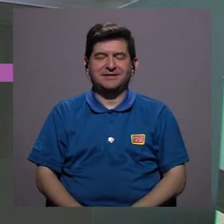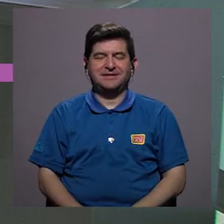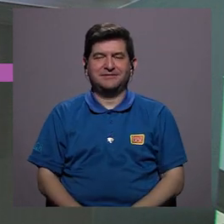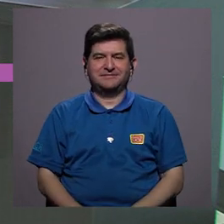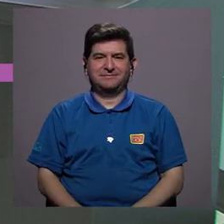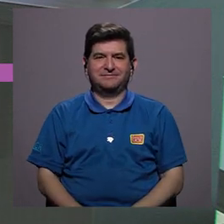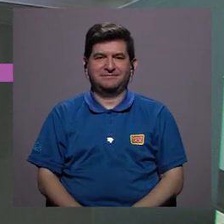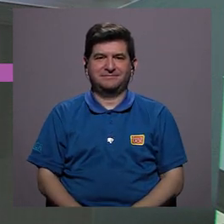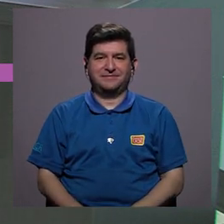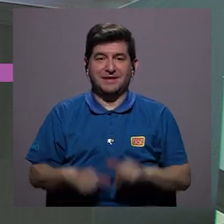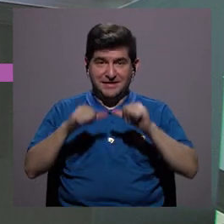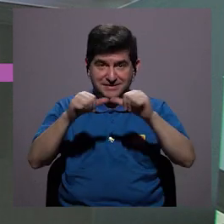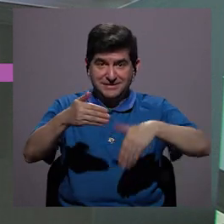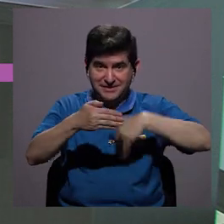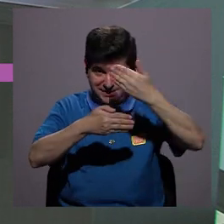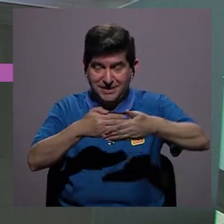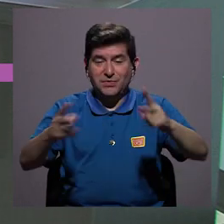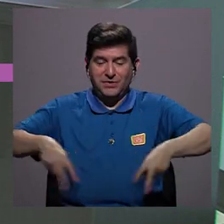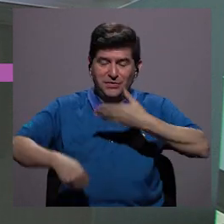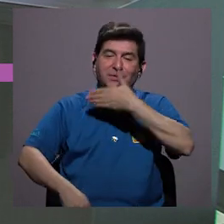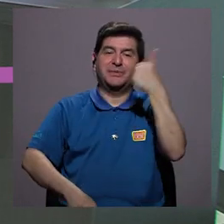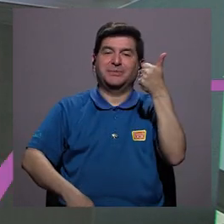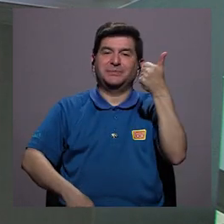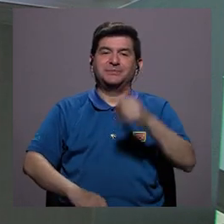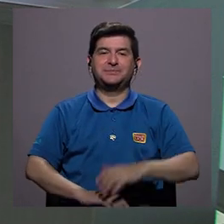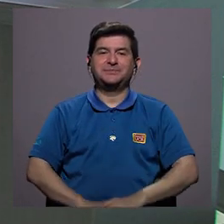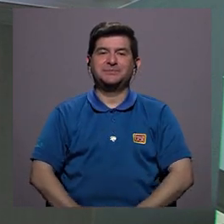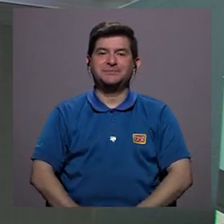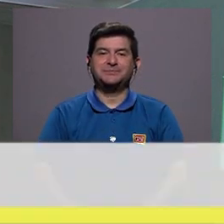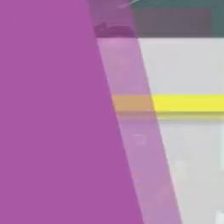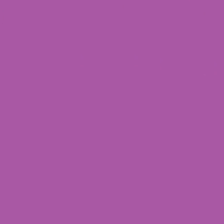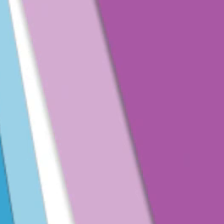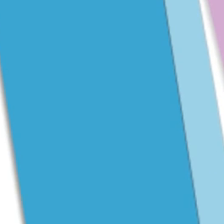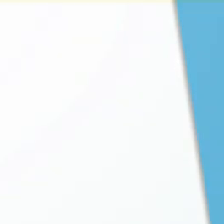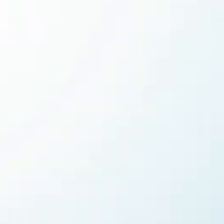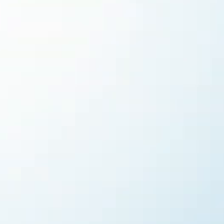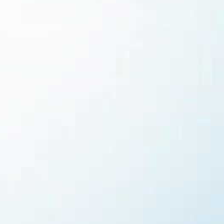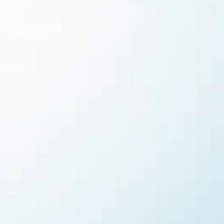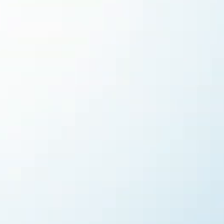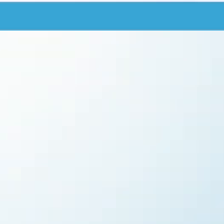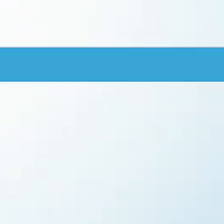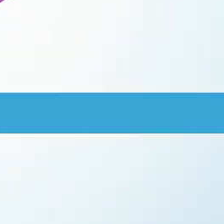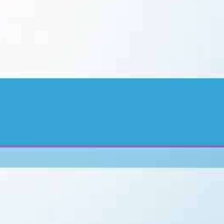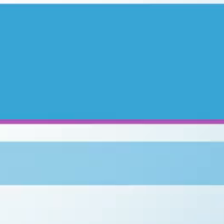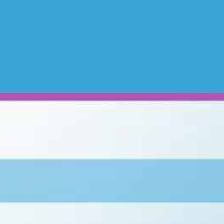con nosotros y ya regresamos con más de Vivir Mejor.